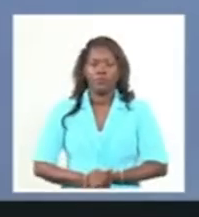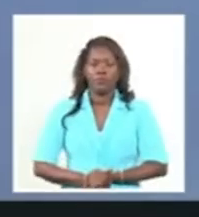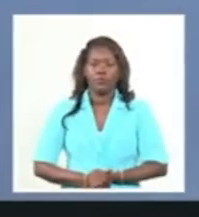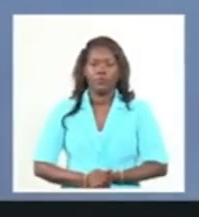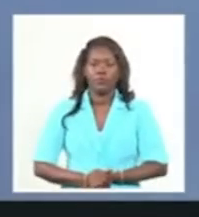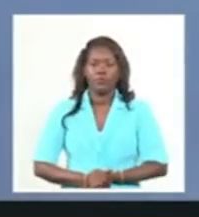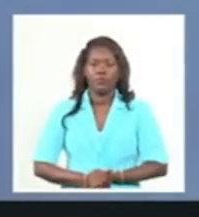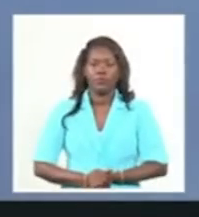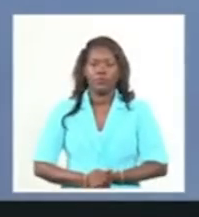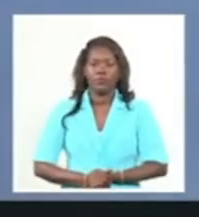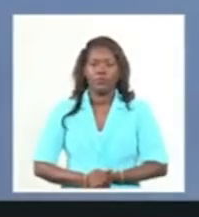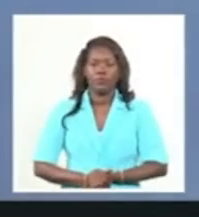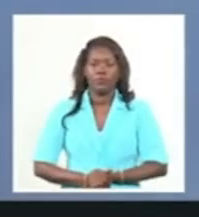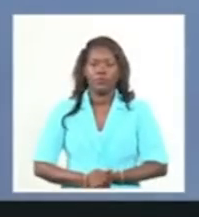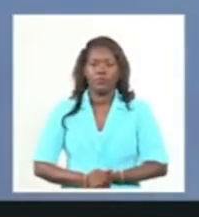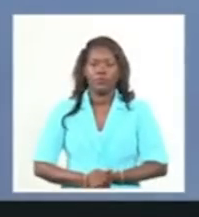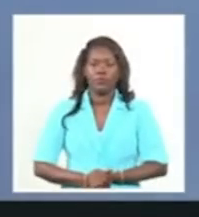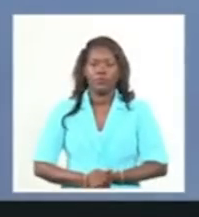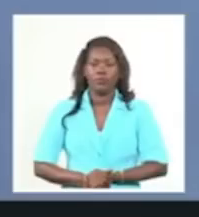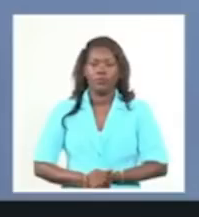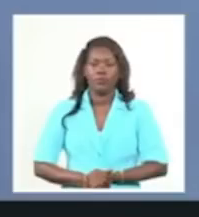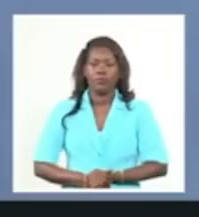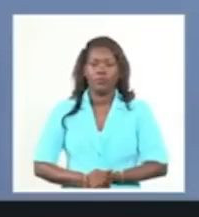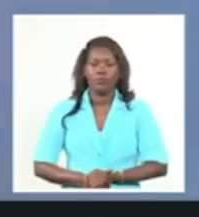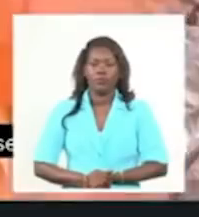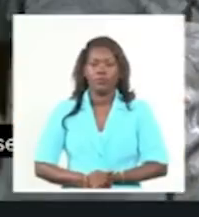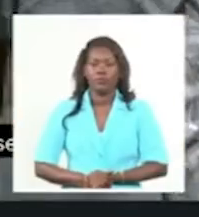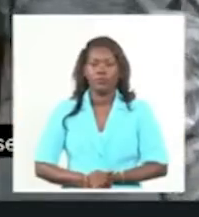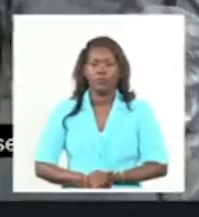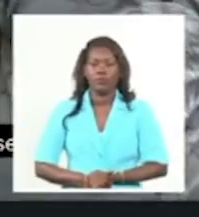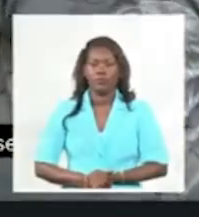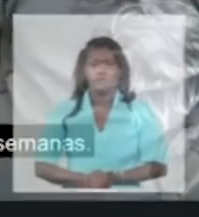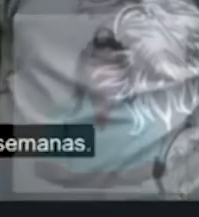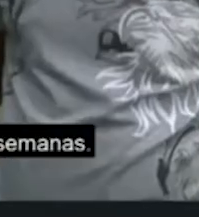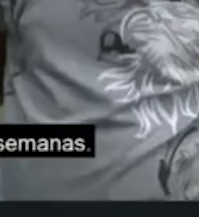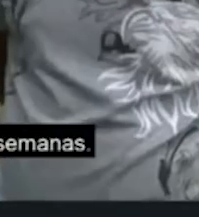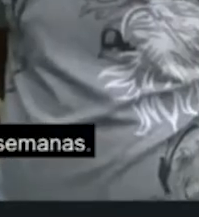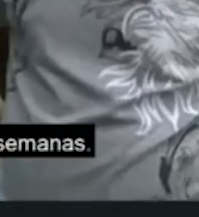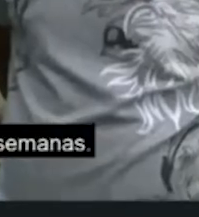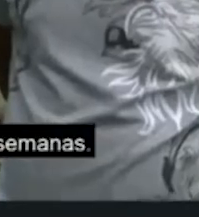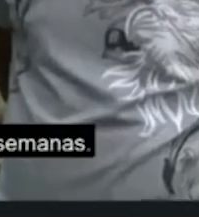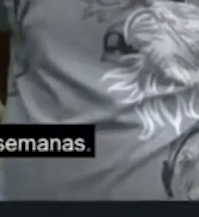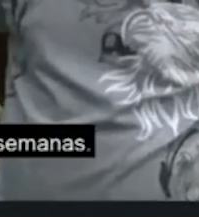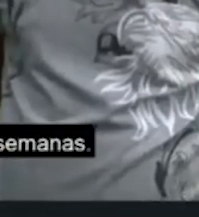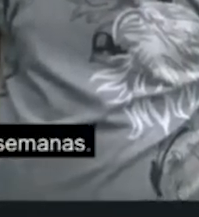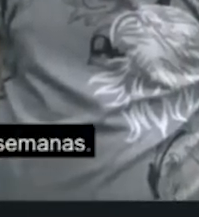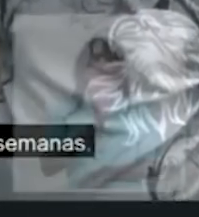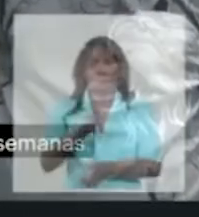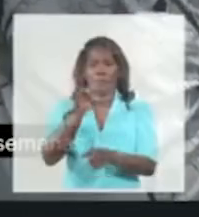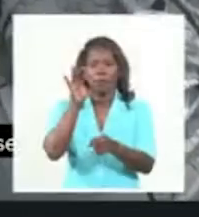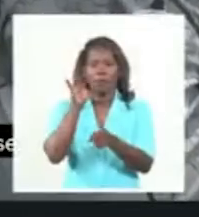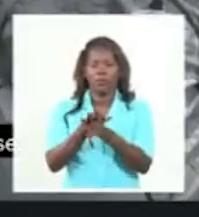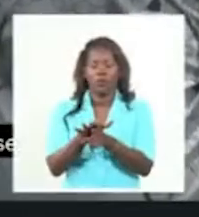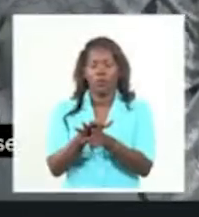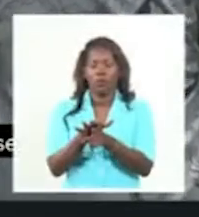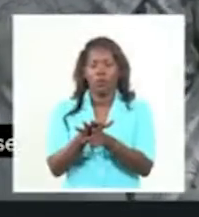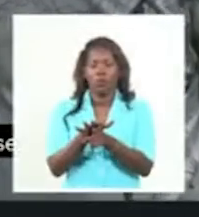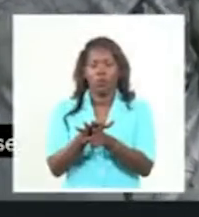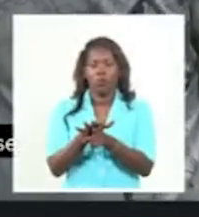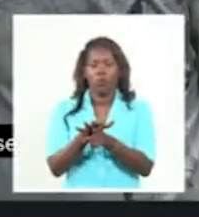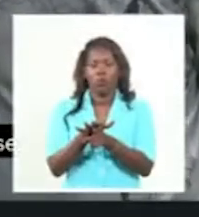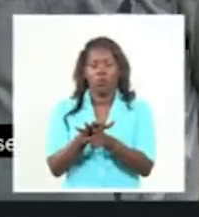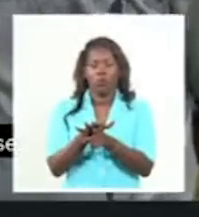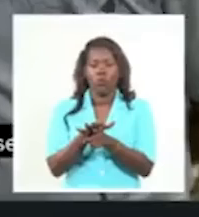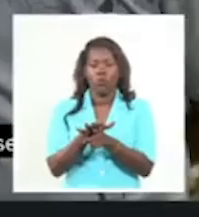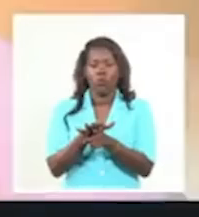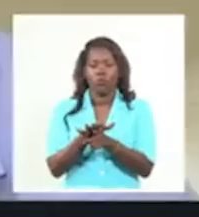Aquí, moraleja de esto, moraleja, aquí usted ve cómo la televisión cubana en